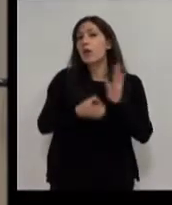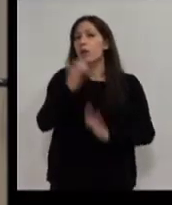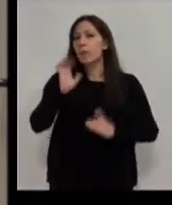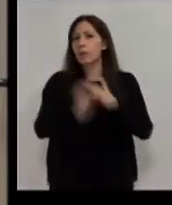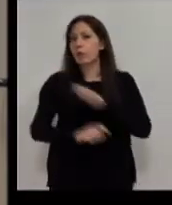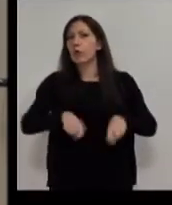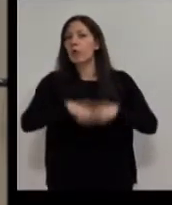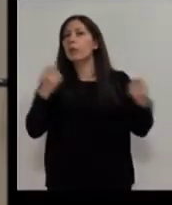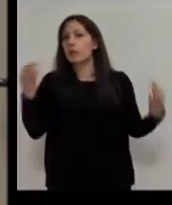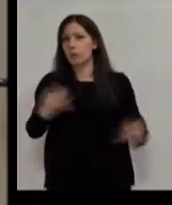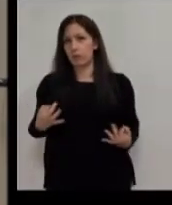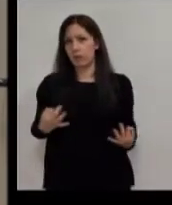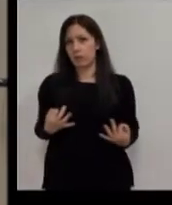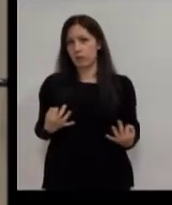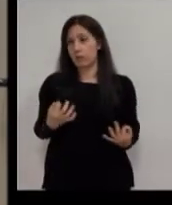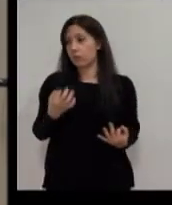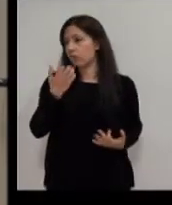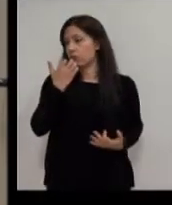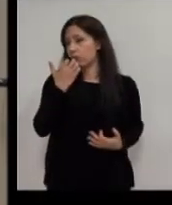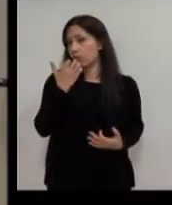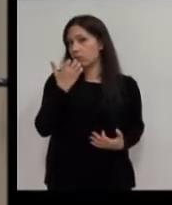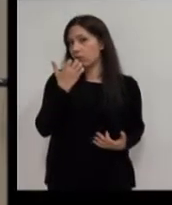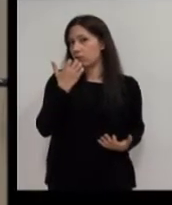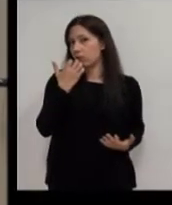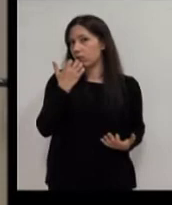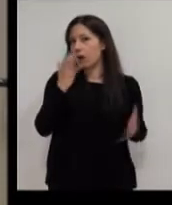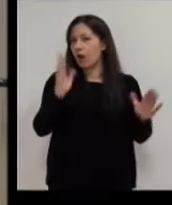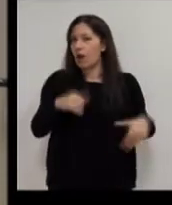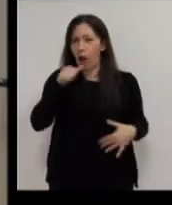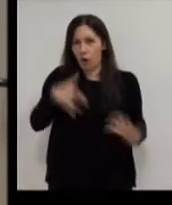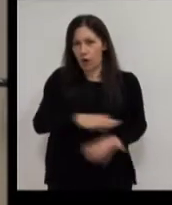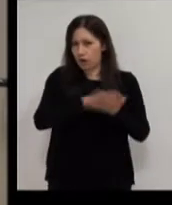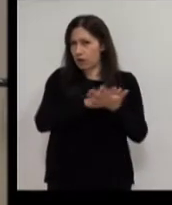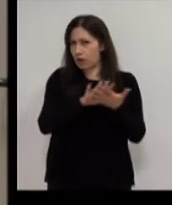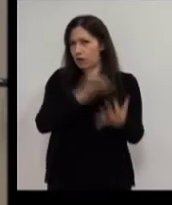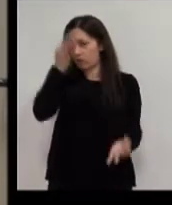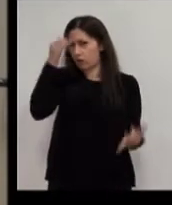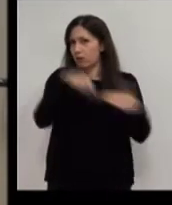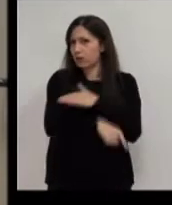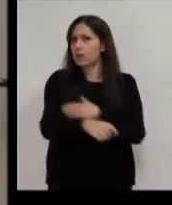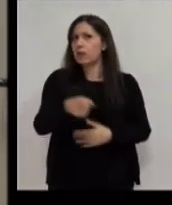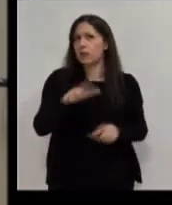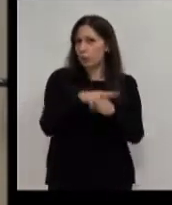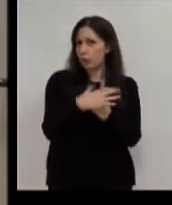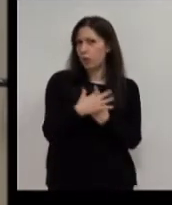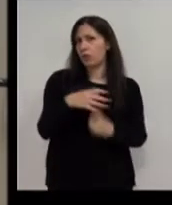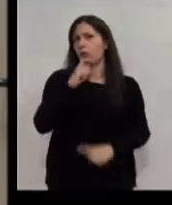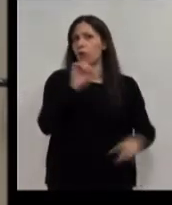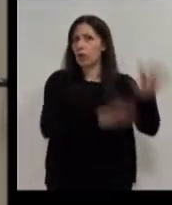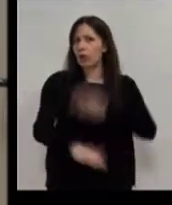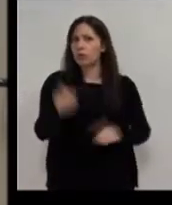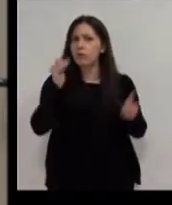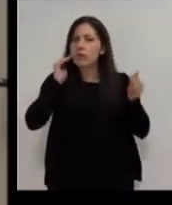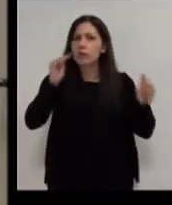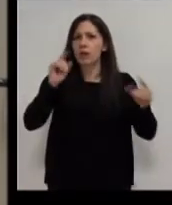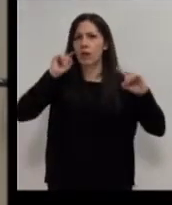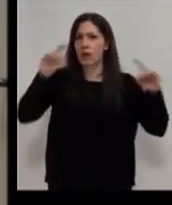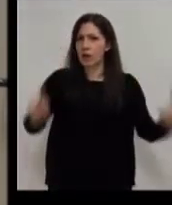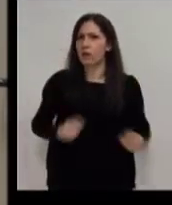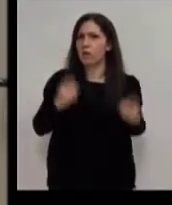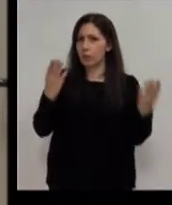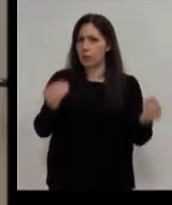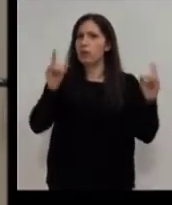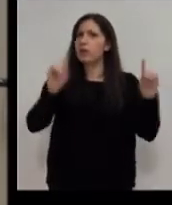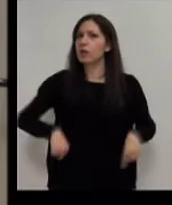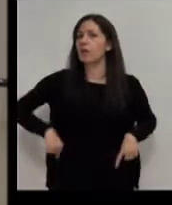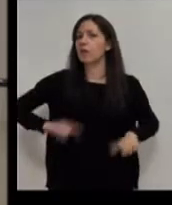quitado el sueño. Cuando un ascensor de metro se estropea, ¿qué pasa? Es una casuística que no vamos a detallar ahora, compleja, la que hemos